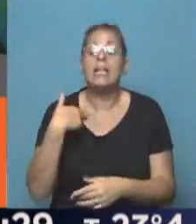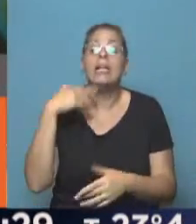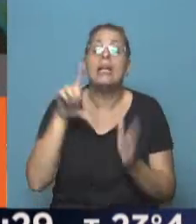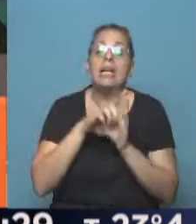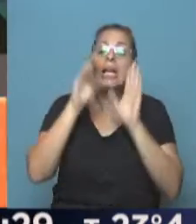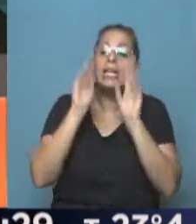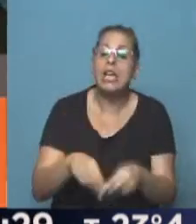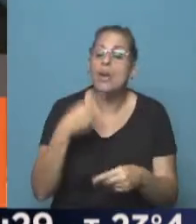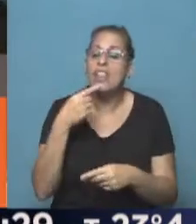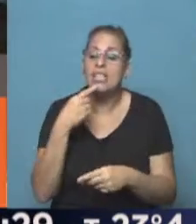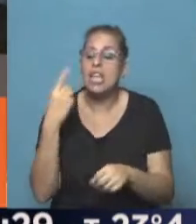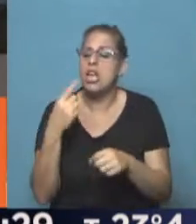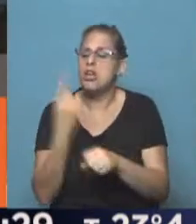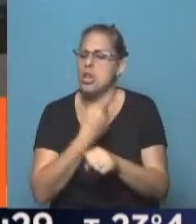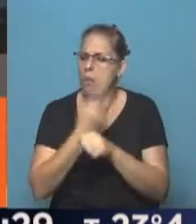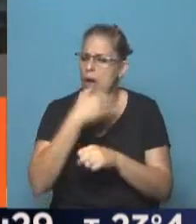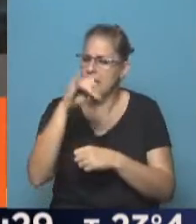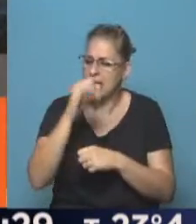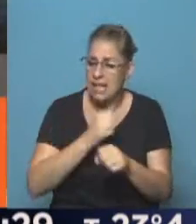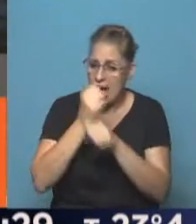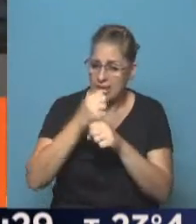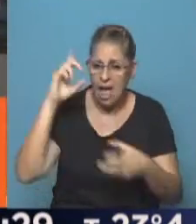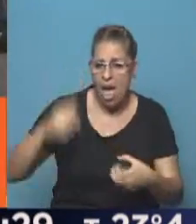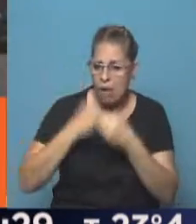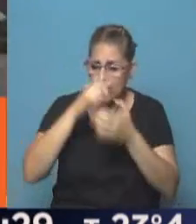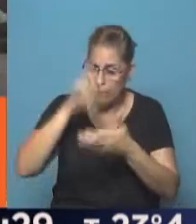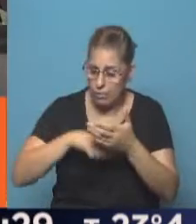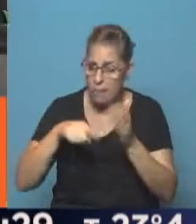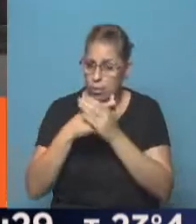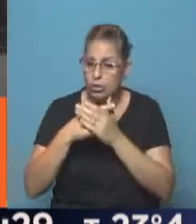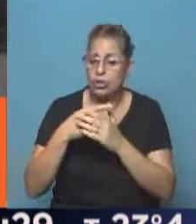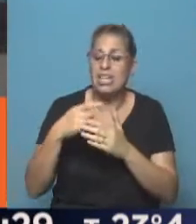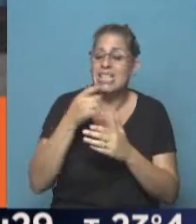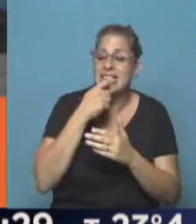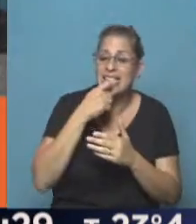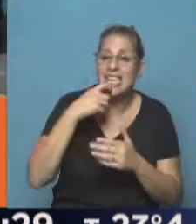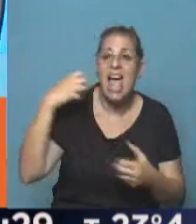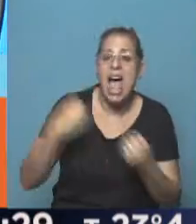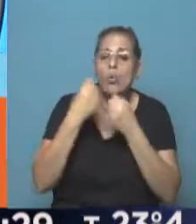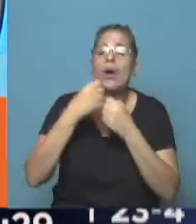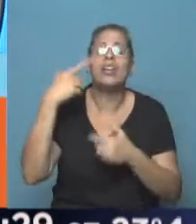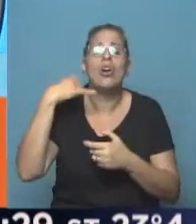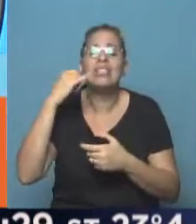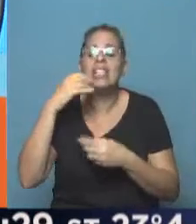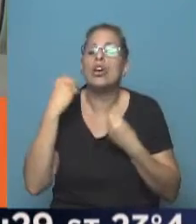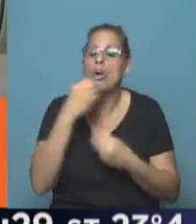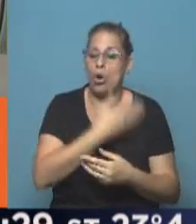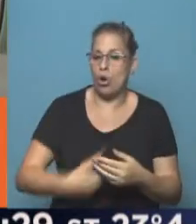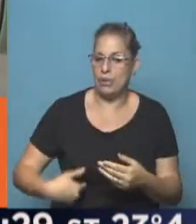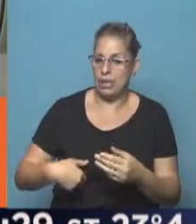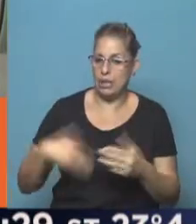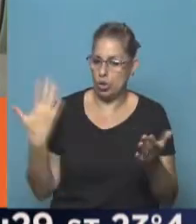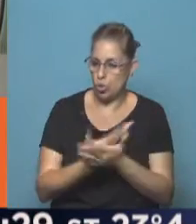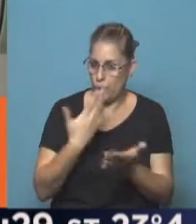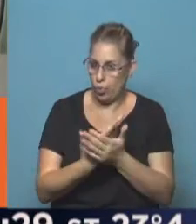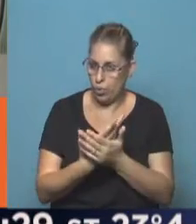dice que no se pueden aplicar intereses hasta que no se firme un acuerdo, si no se acuerda algún tipo de interés, el Estado sale realmente perjudicado. Absolutamente.